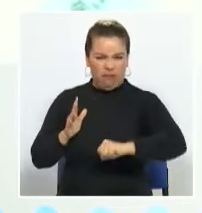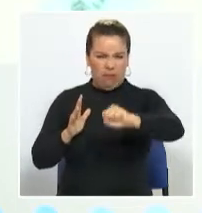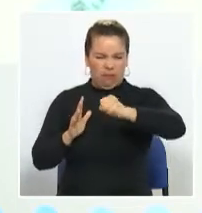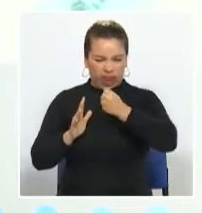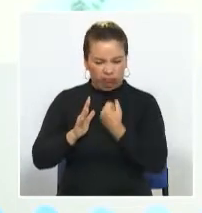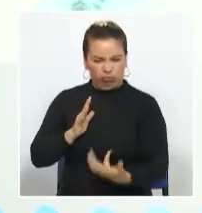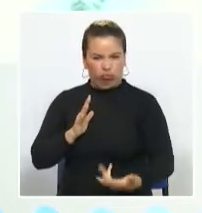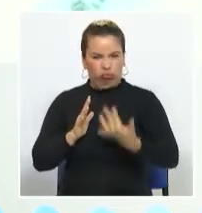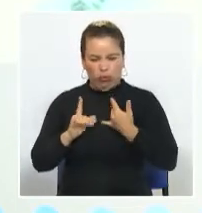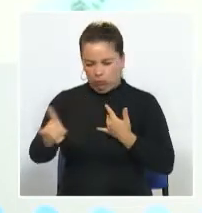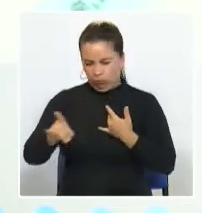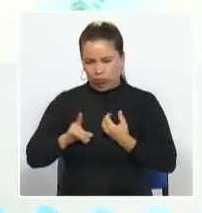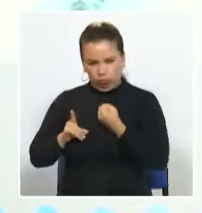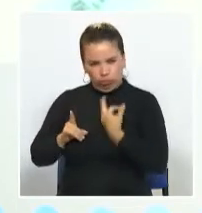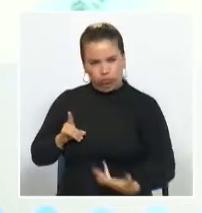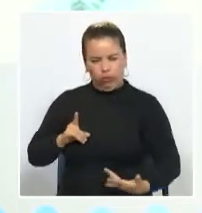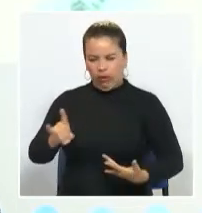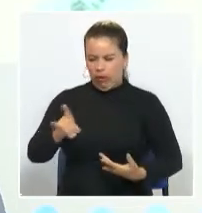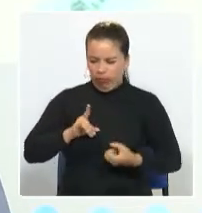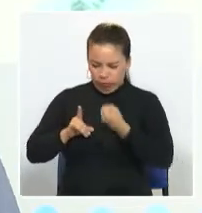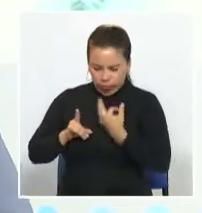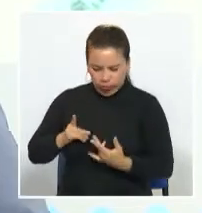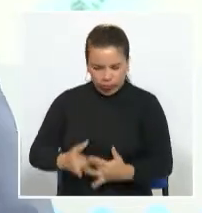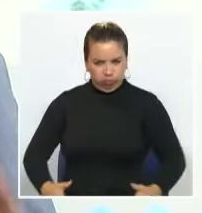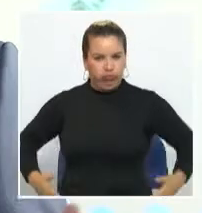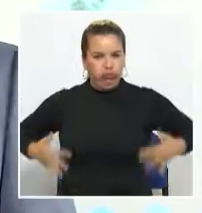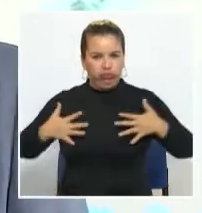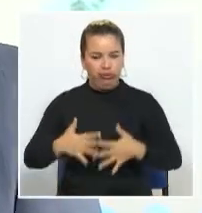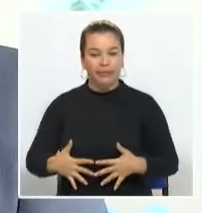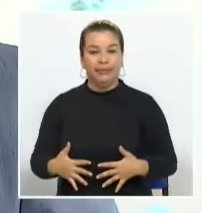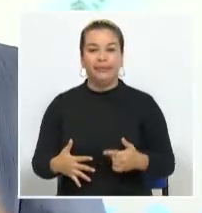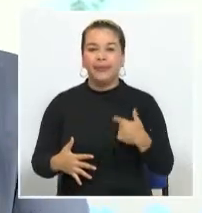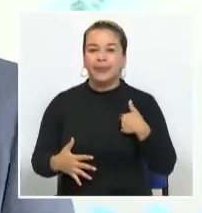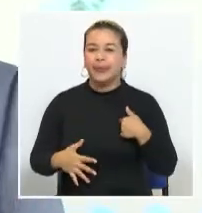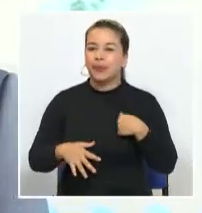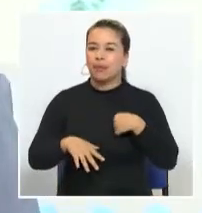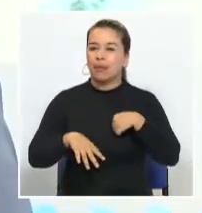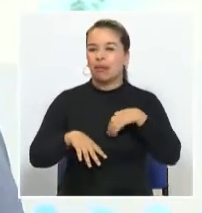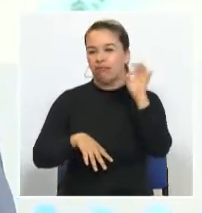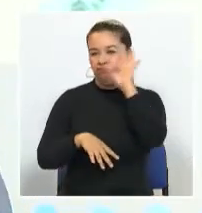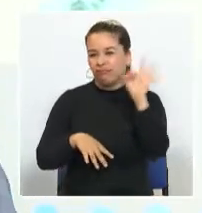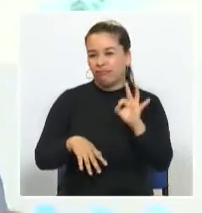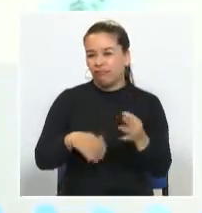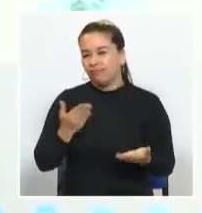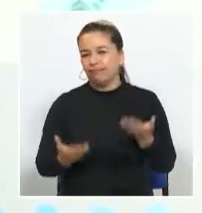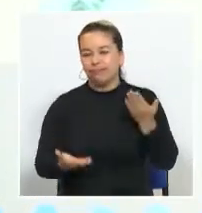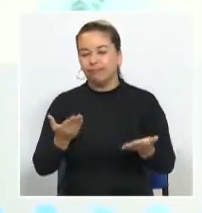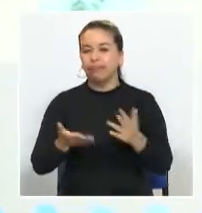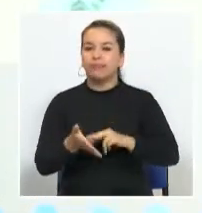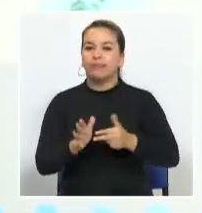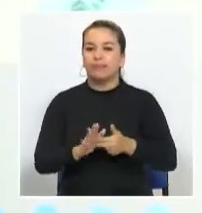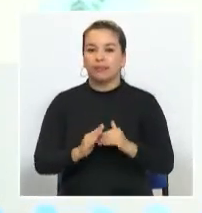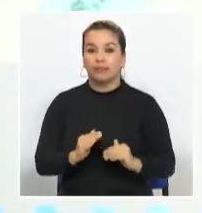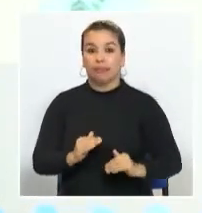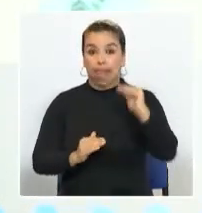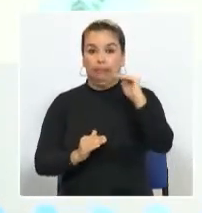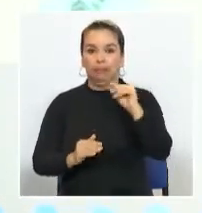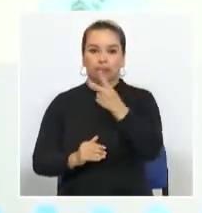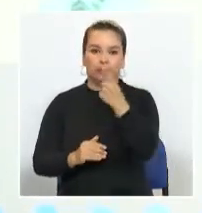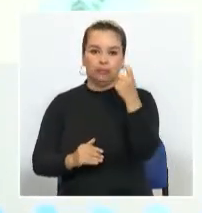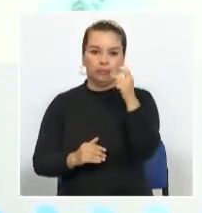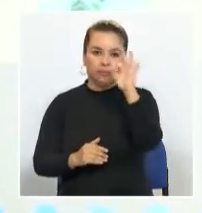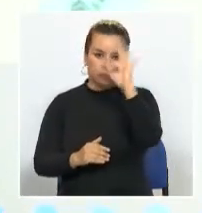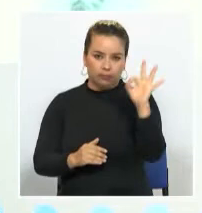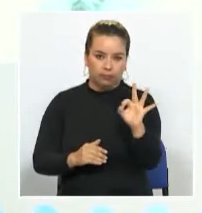corazón. Normalmente cuando hablamos en términos de porcentaje, todos entendemos que lo máximo es el 100%. Sin